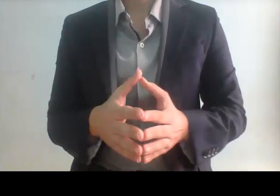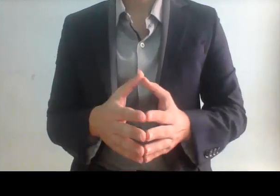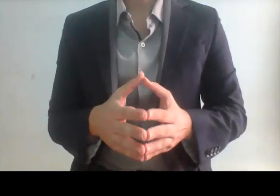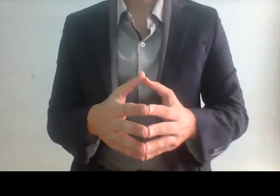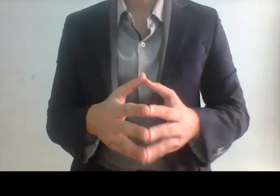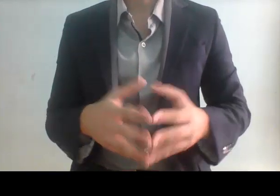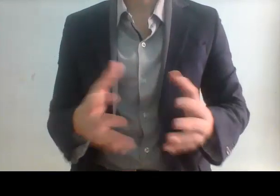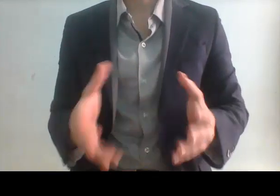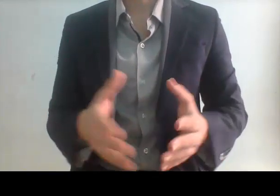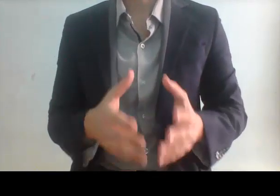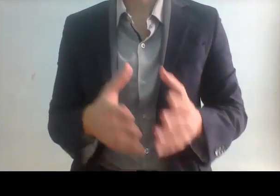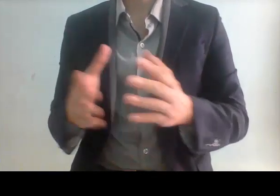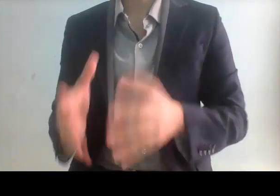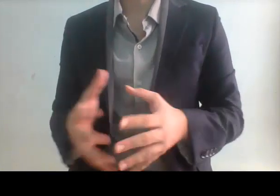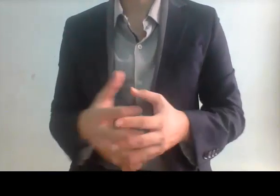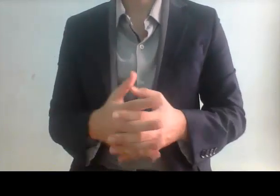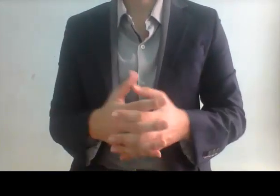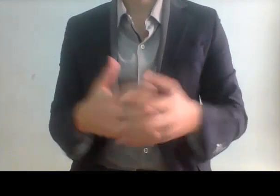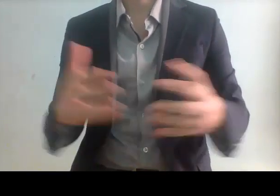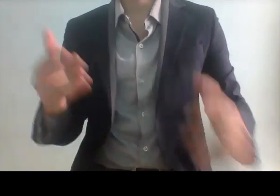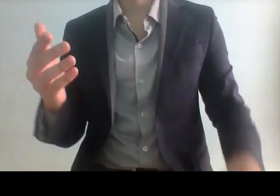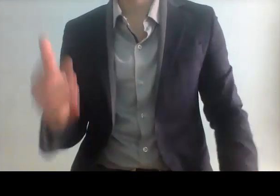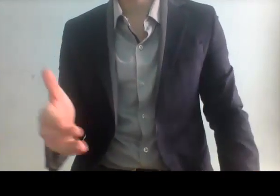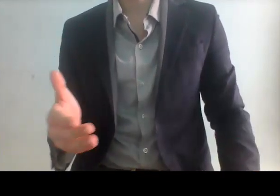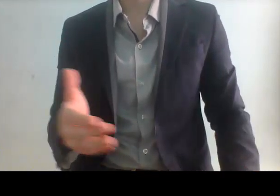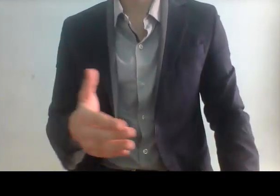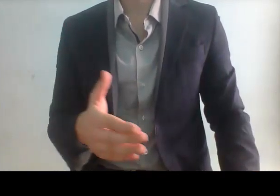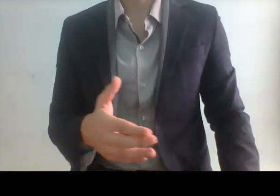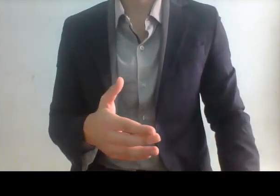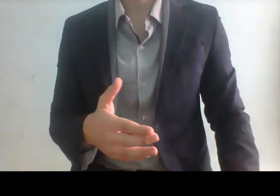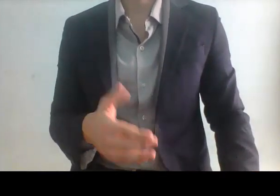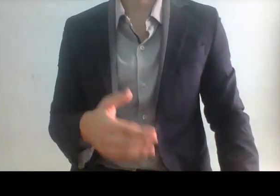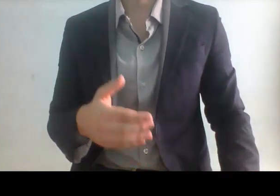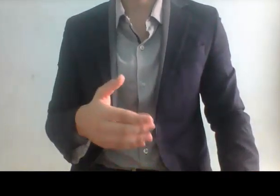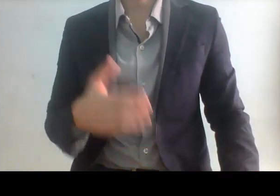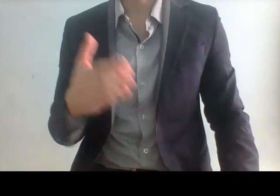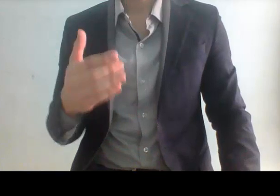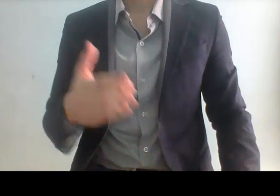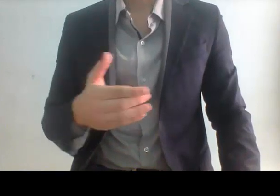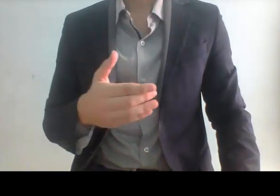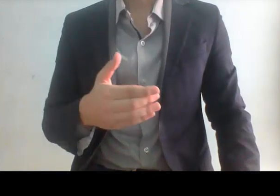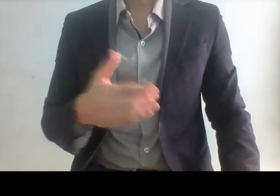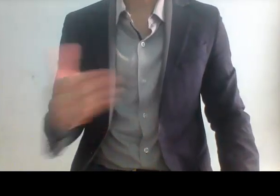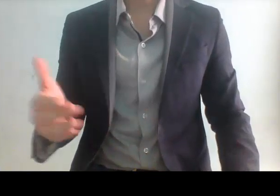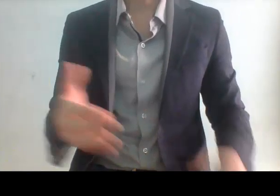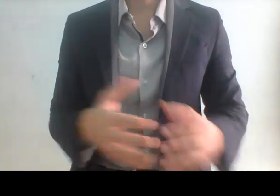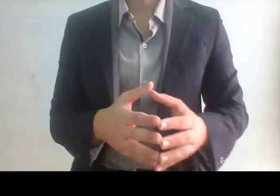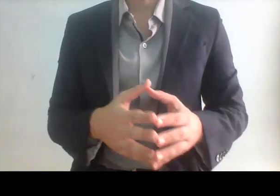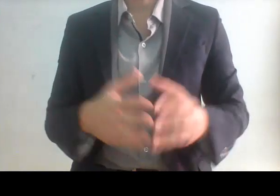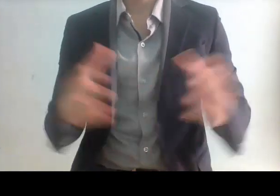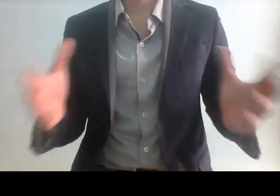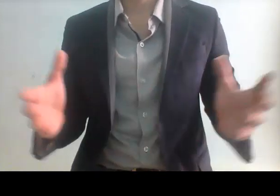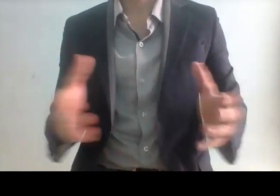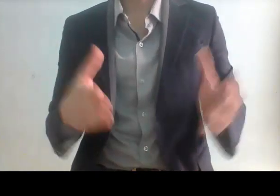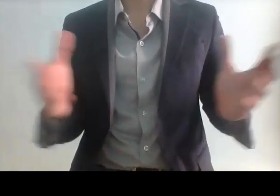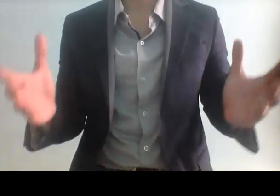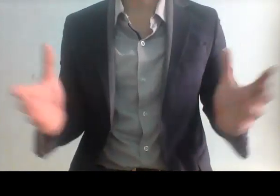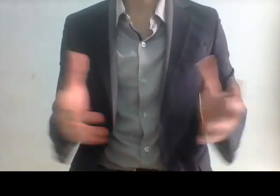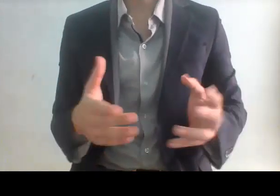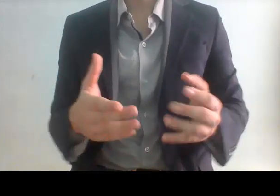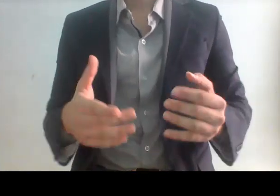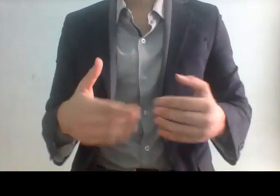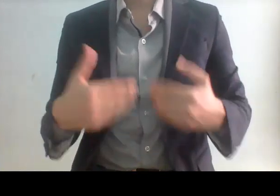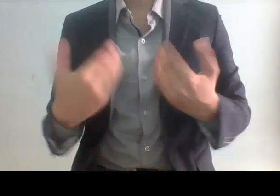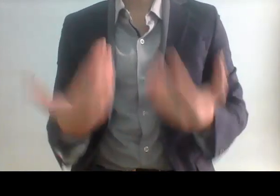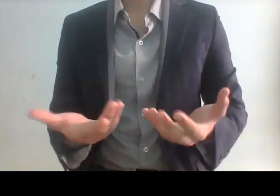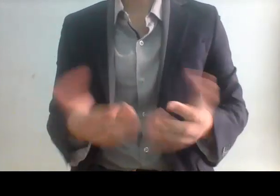Probablemente un proceso legal en el cual las empresas tengan que determinar si los recursos fueron conseguidos de forma lícita, o pues si esto no fue